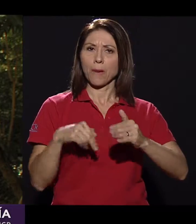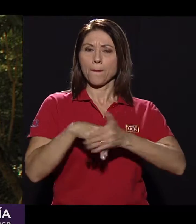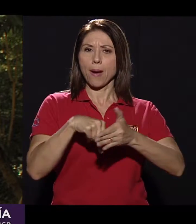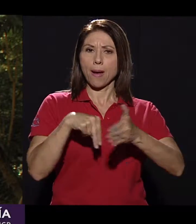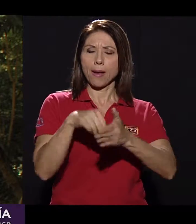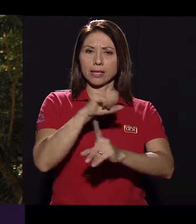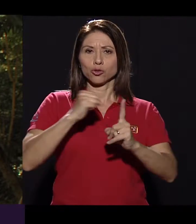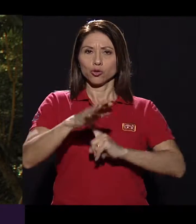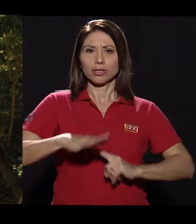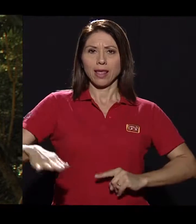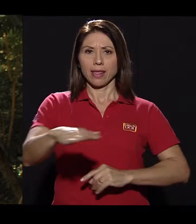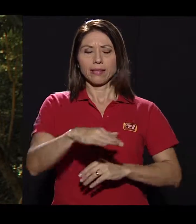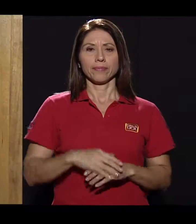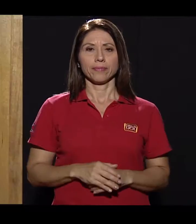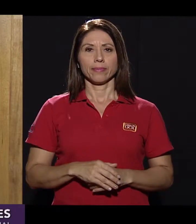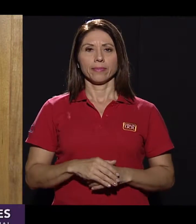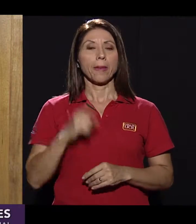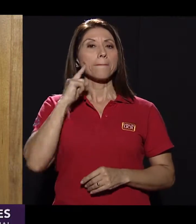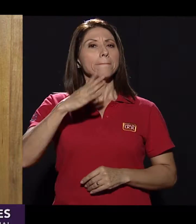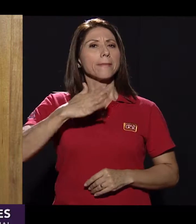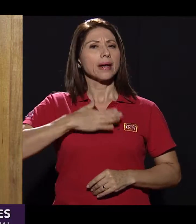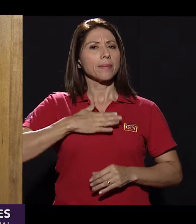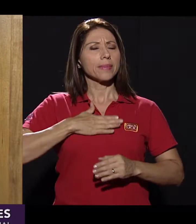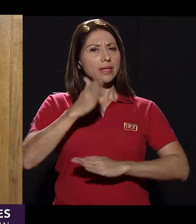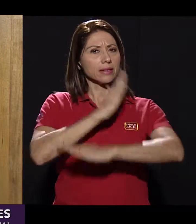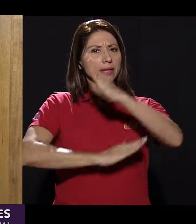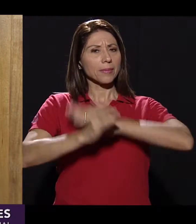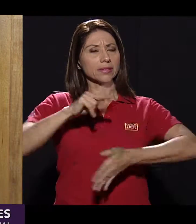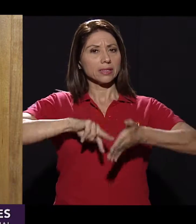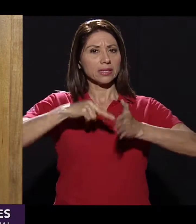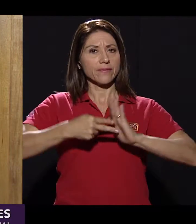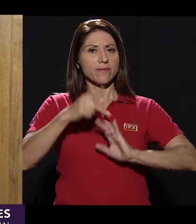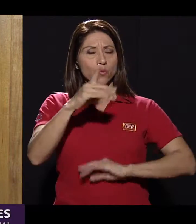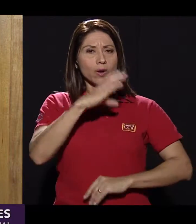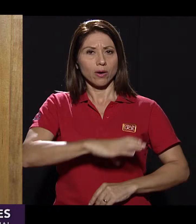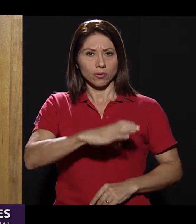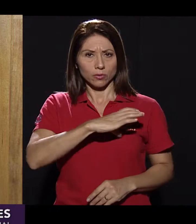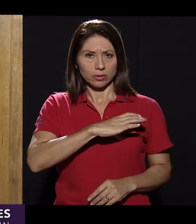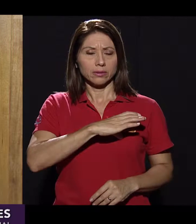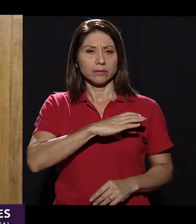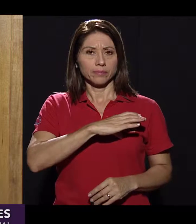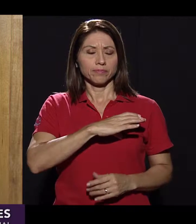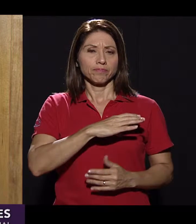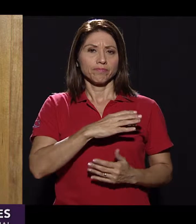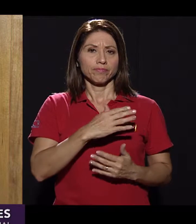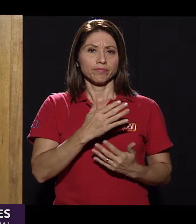las barreras de una sociedad. Para mí la discapacidad es una condición